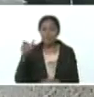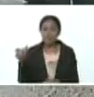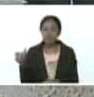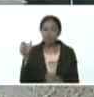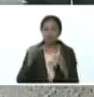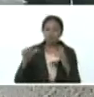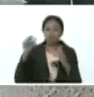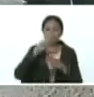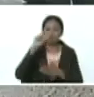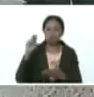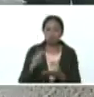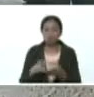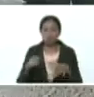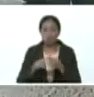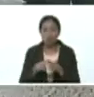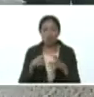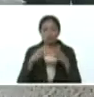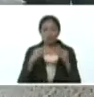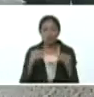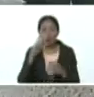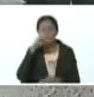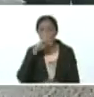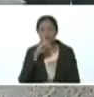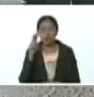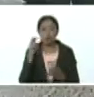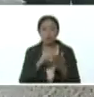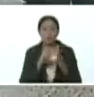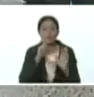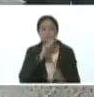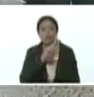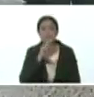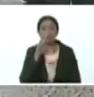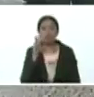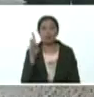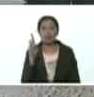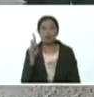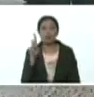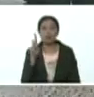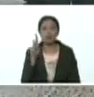nivel nacional durante todo el año